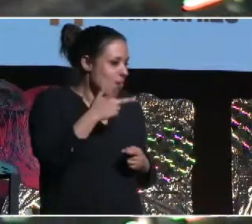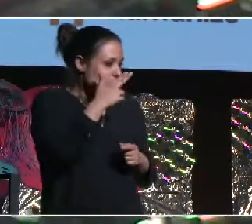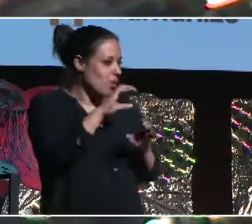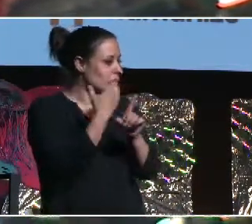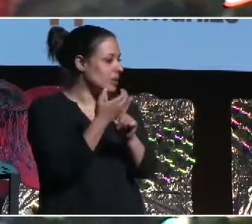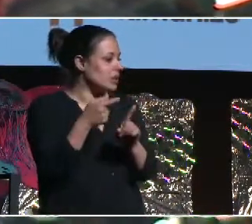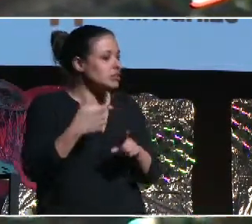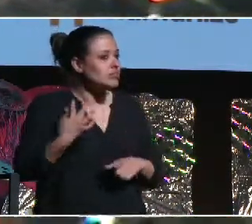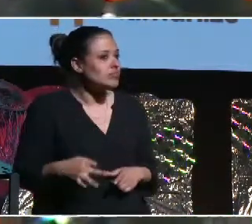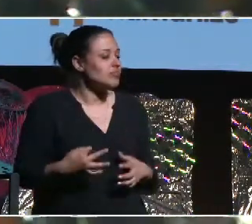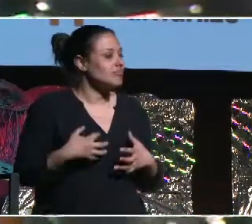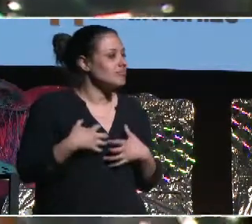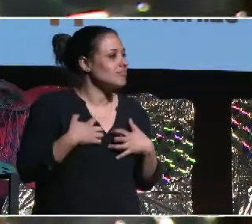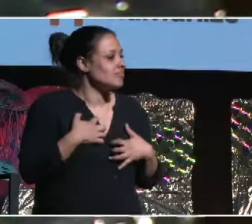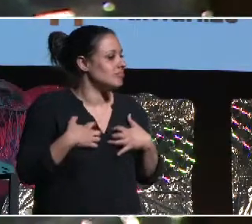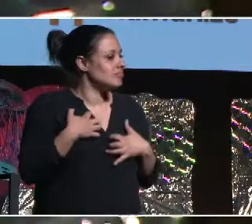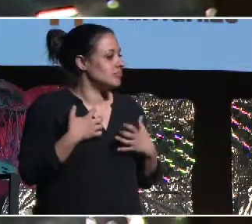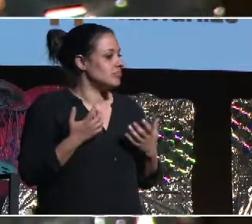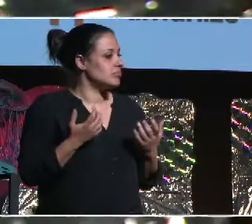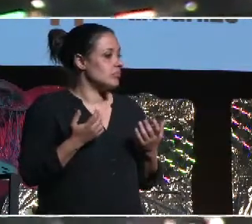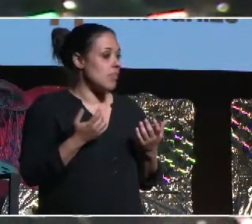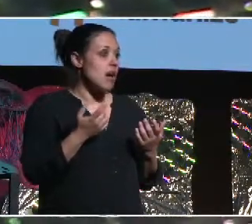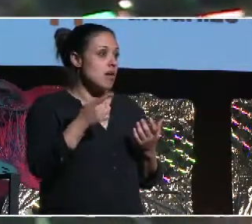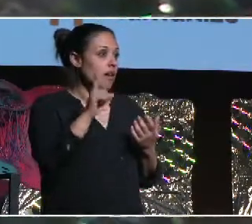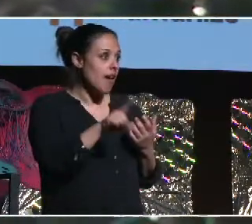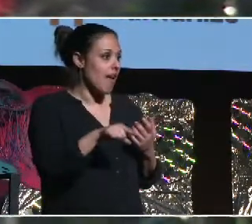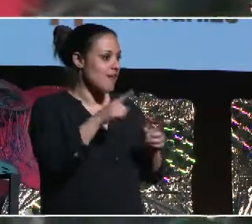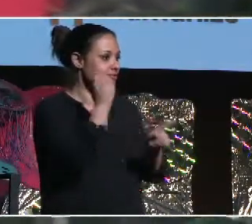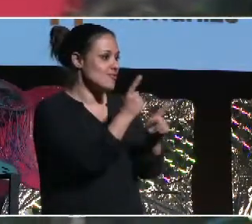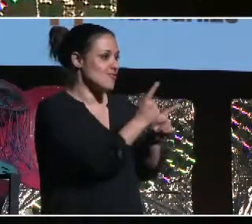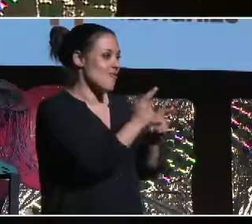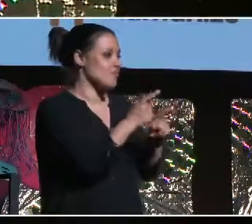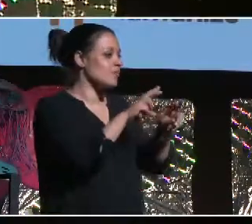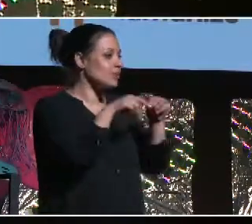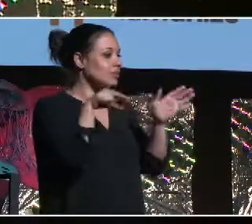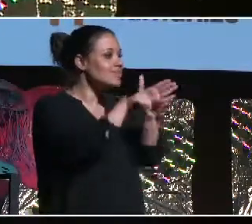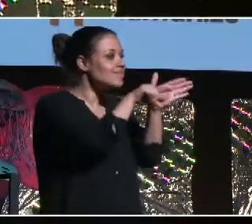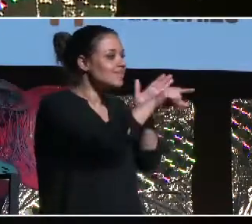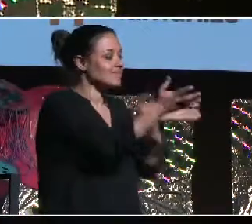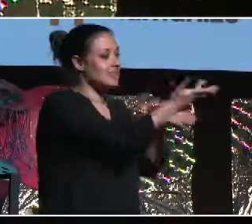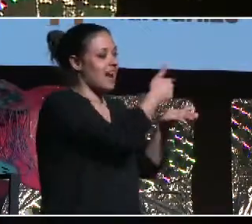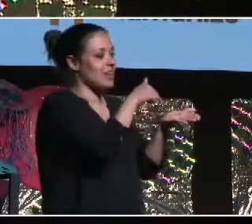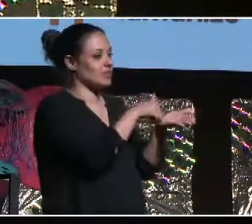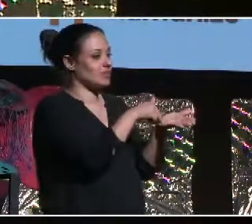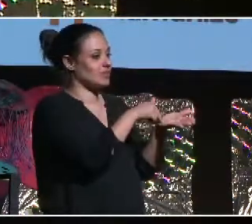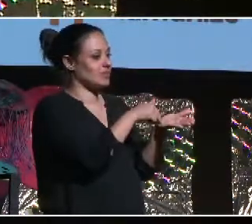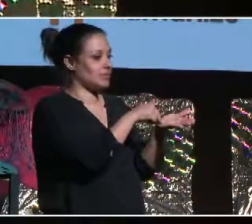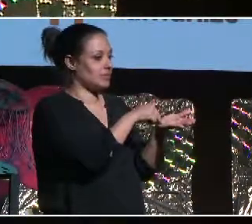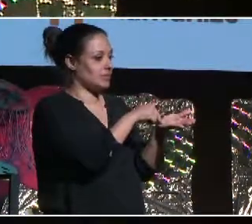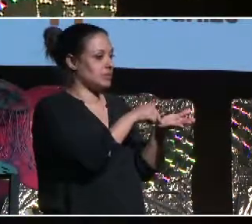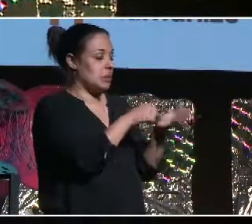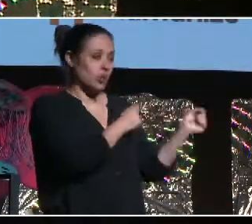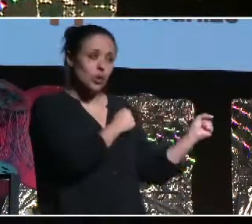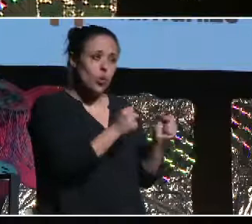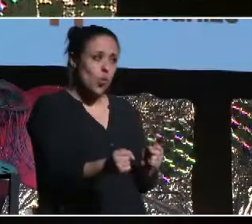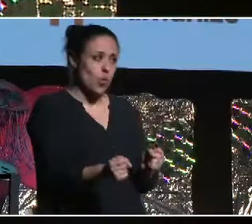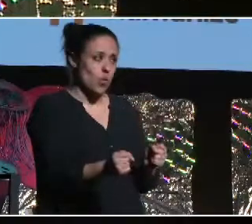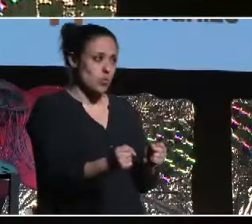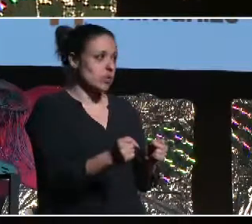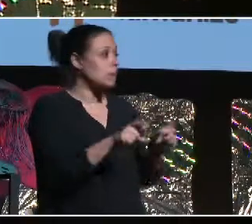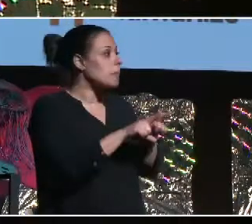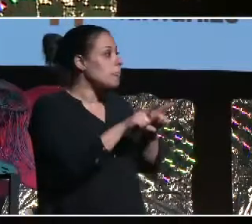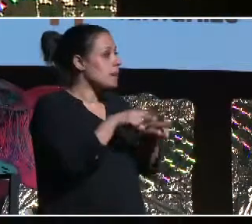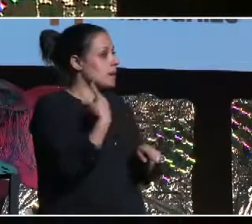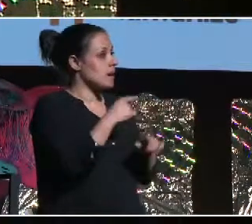Es verdad, es a menor escala, pero es poderoso. Y bueno, finalmente la